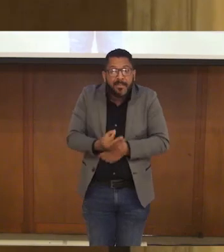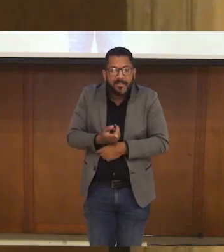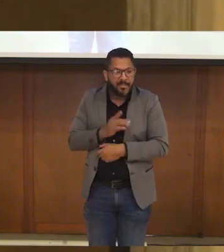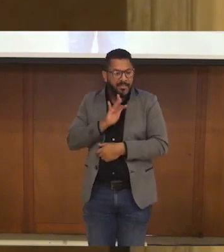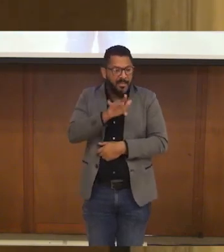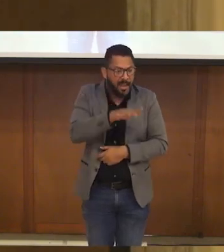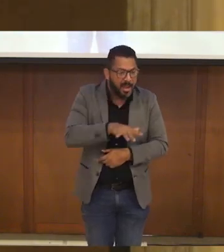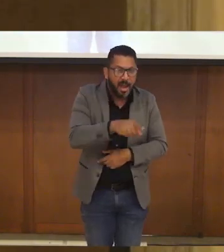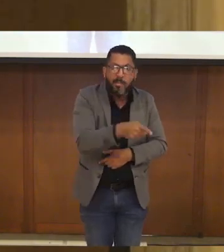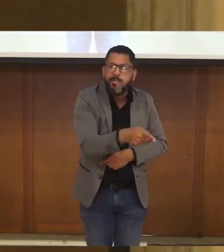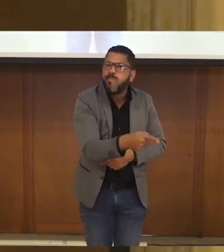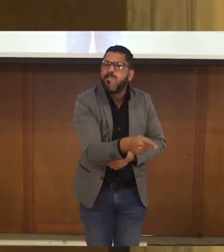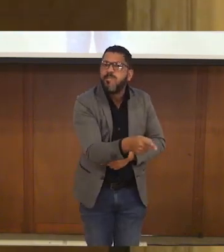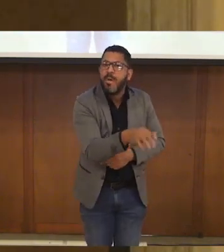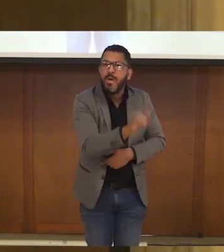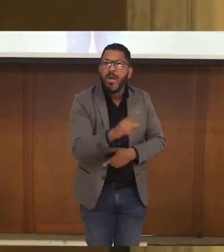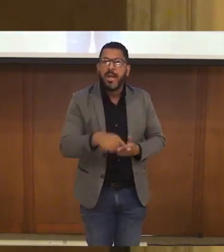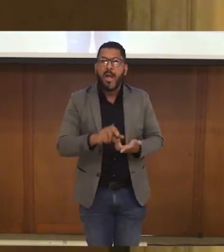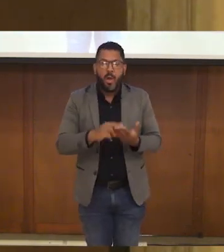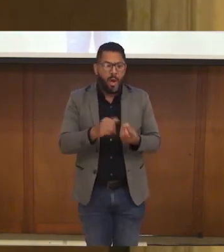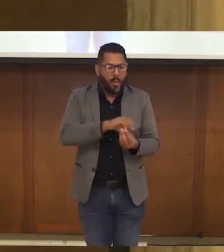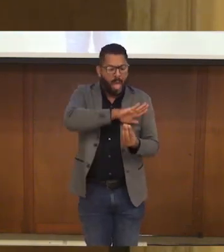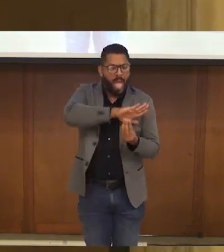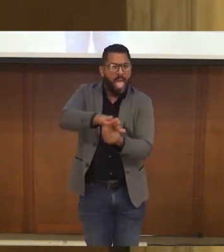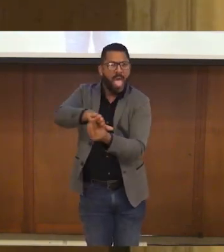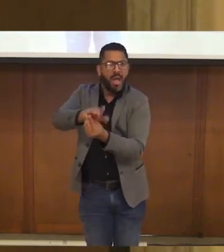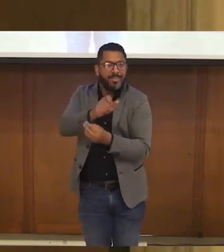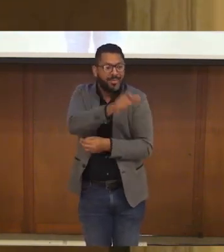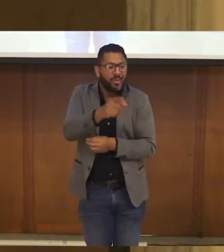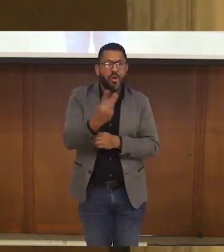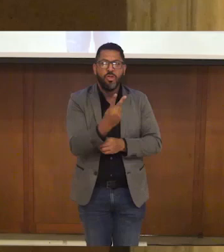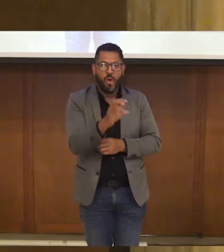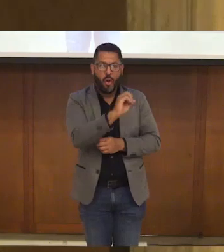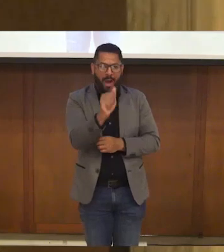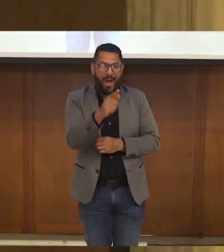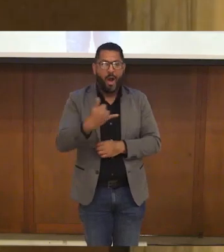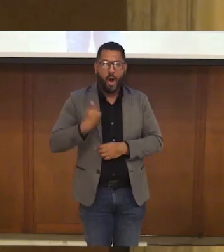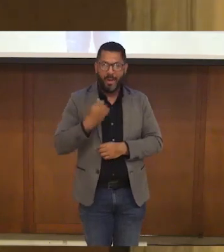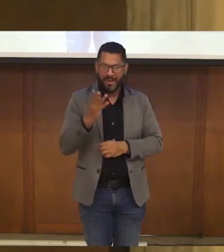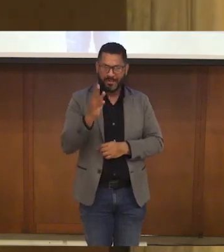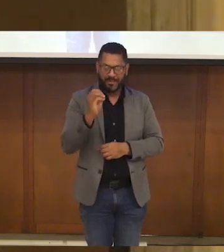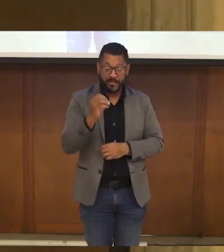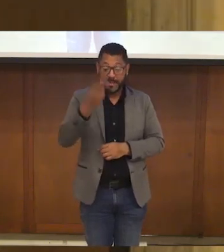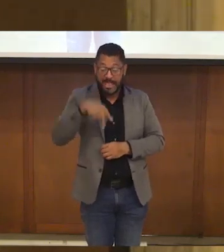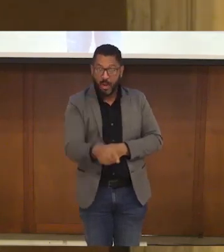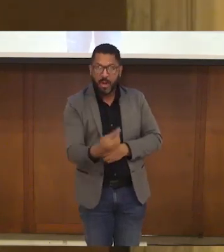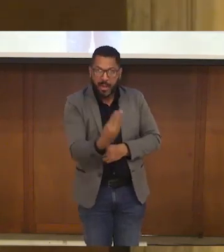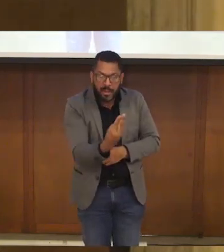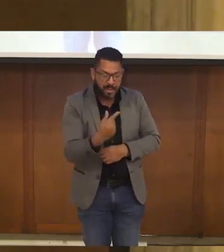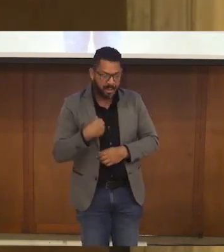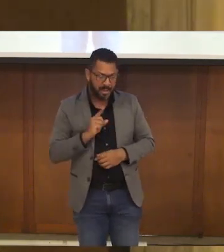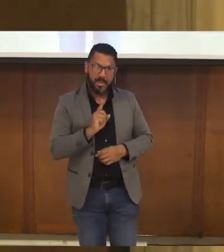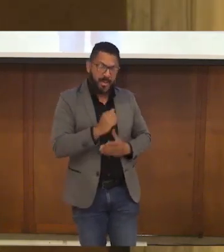cuando conocí de cerca lo que significaba un desplazamiento a través de una pareja de esposos muy jóvenes y de un